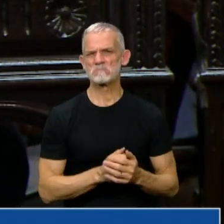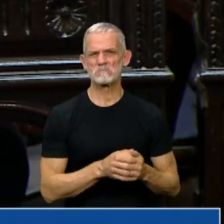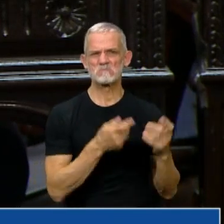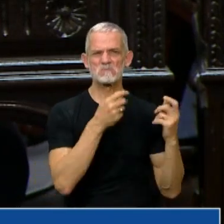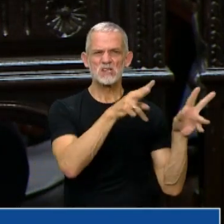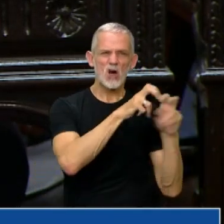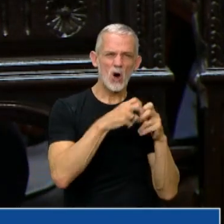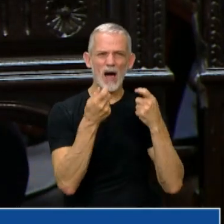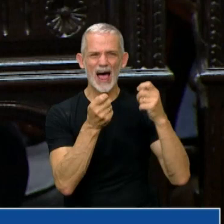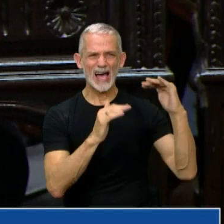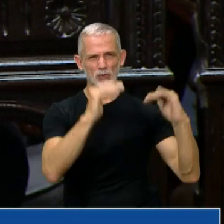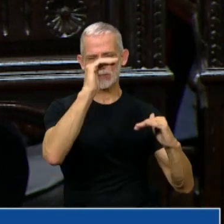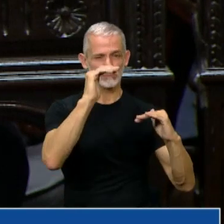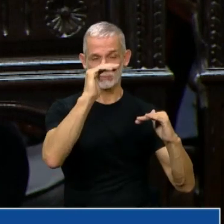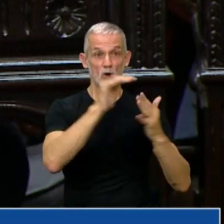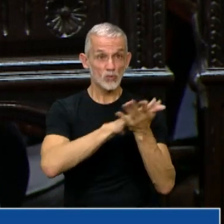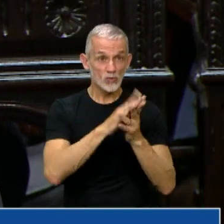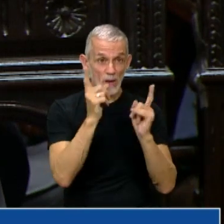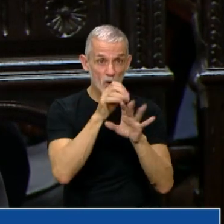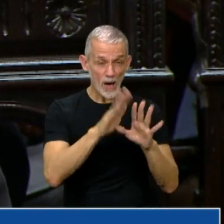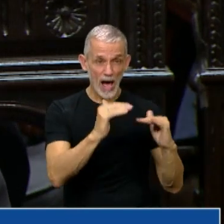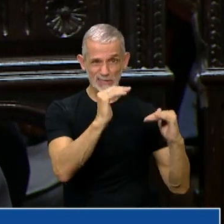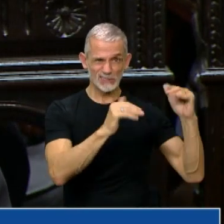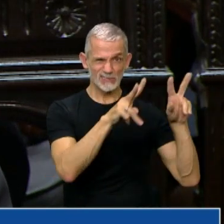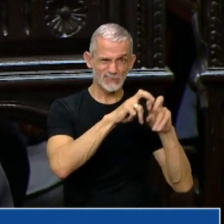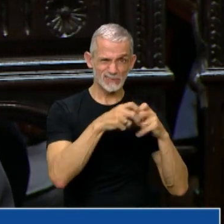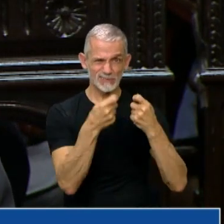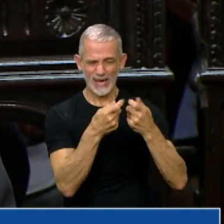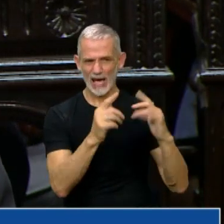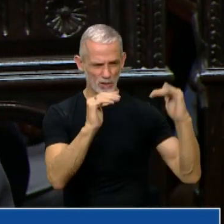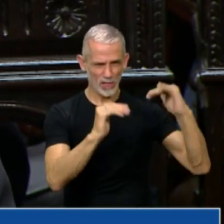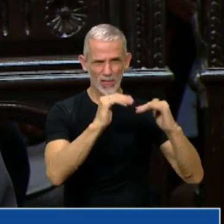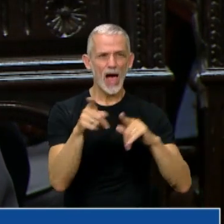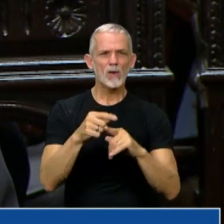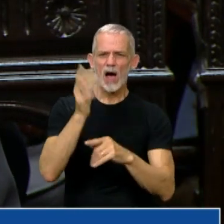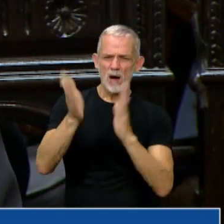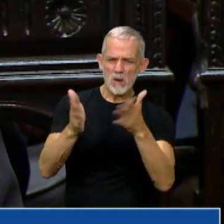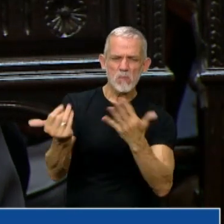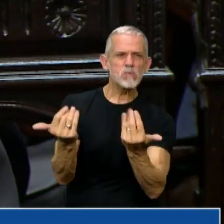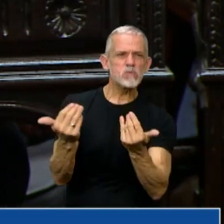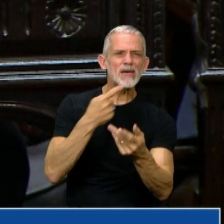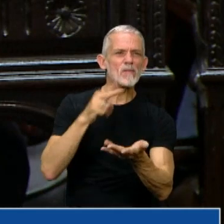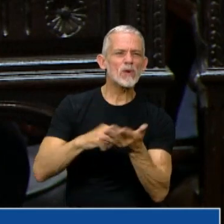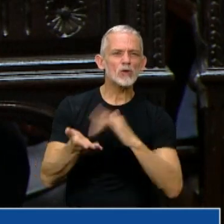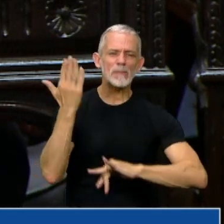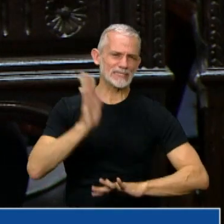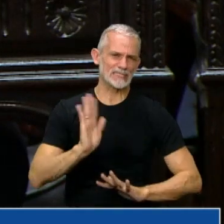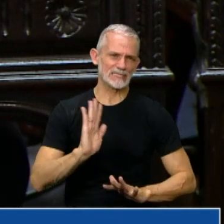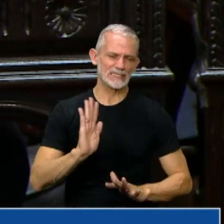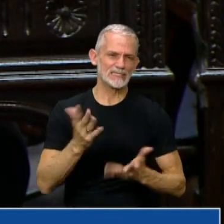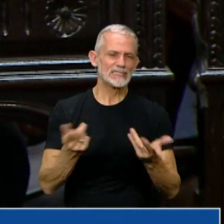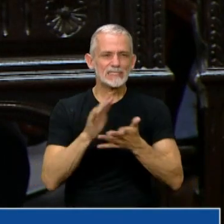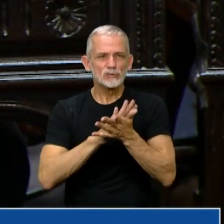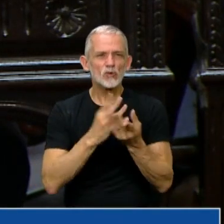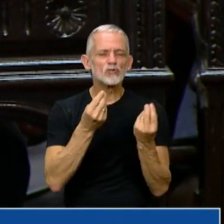válido. No se puede resolver los problemas fiscales sobre la base de castigar a la gente. No se pueden resolver